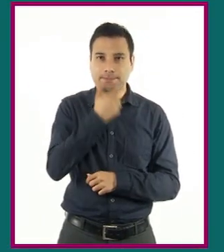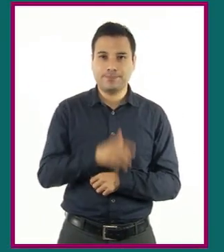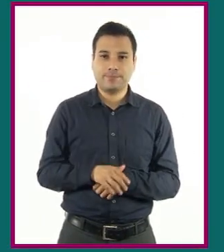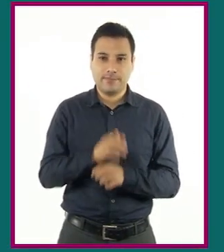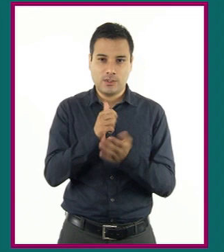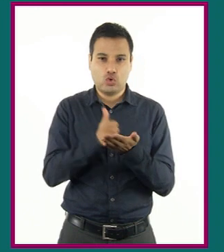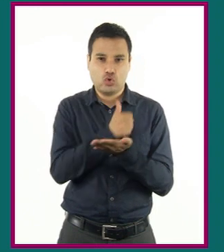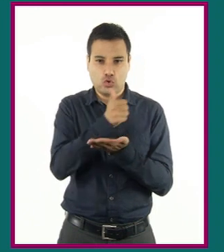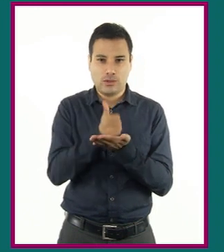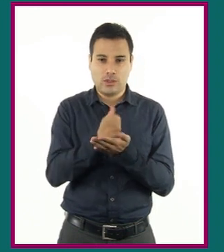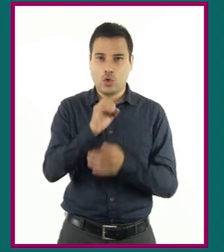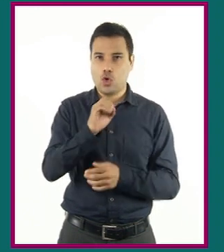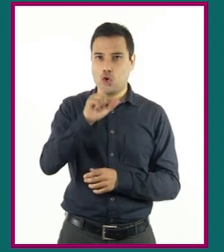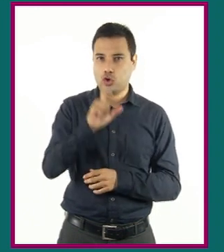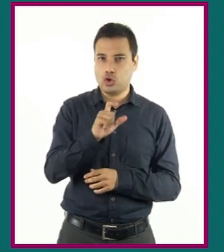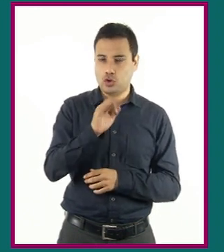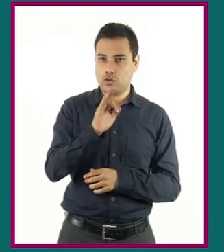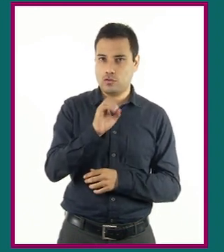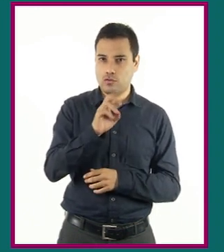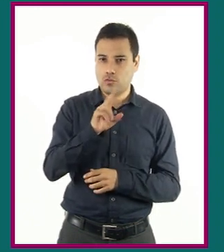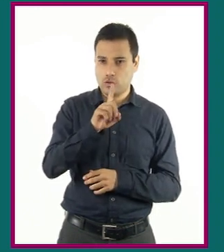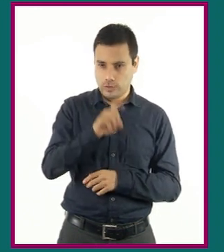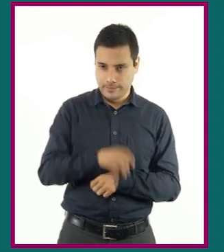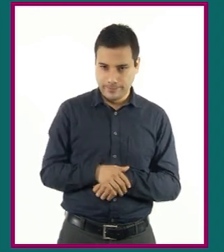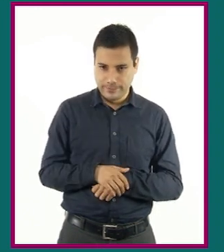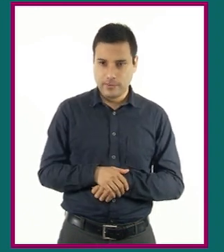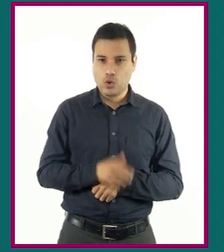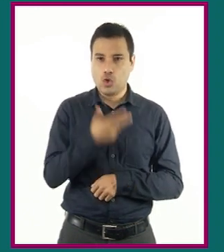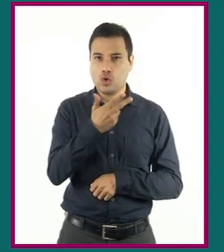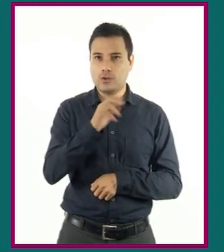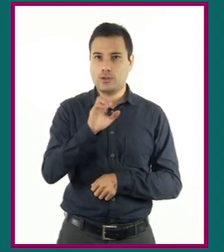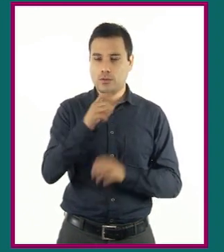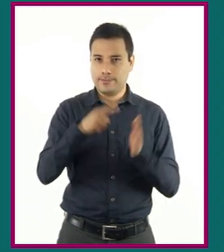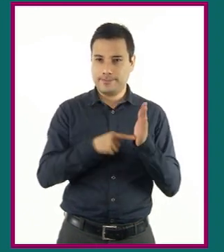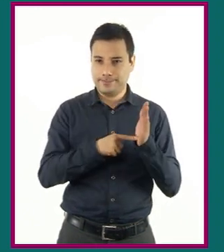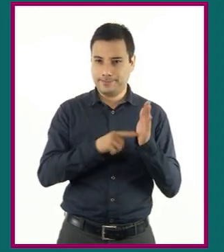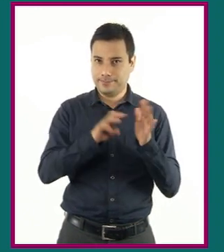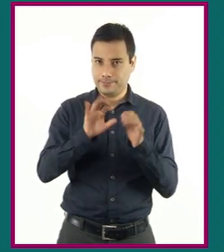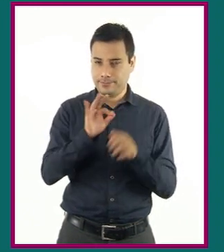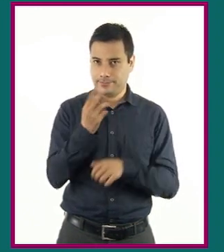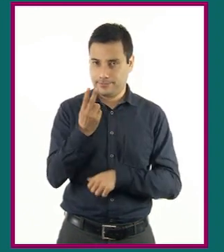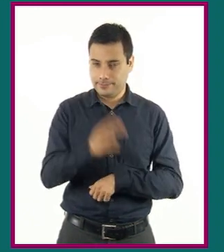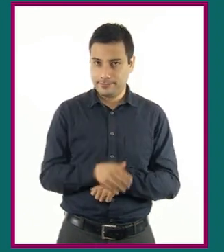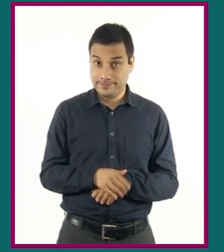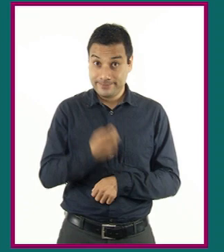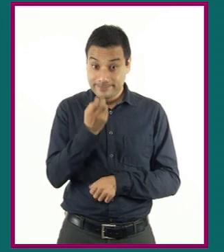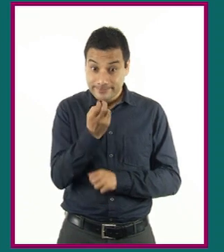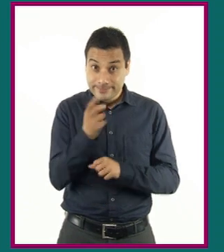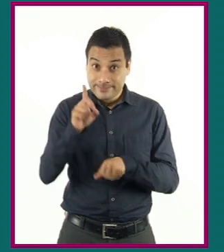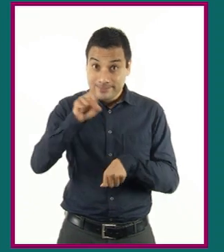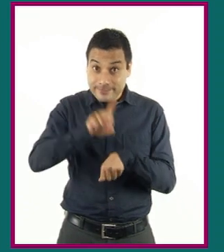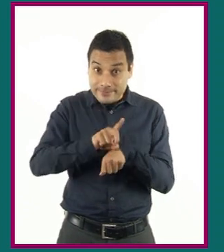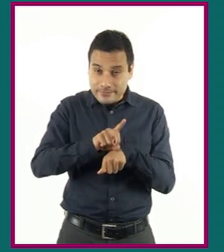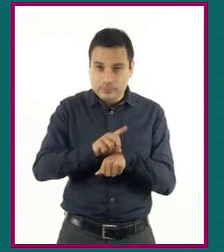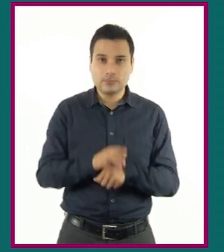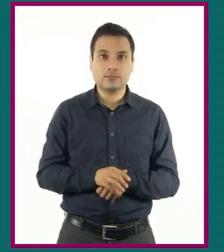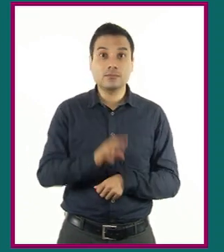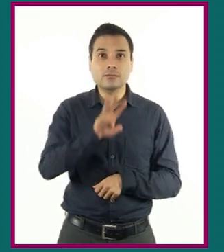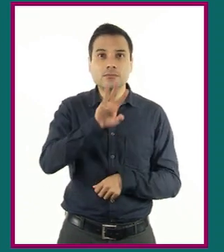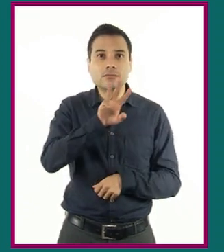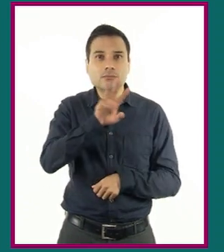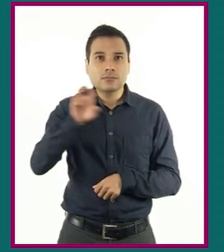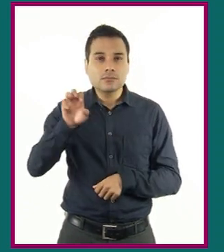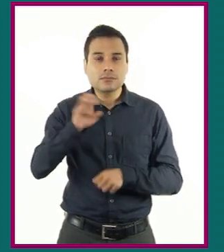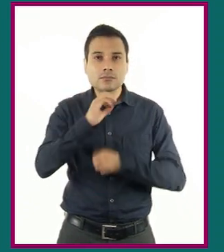de Oxford, el 8 de enero de 1942. Curiosamente, en ese día se cumplieron 300 años